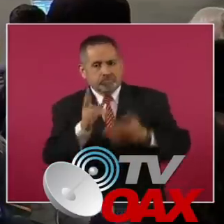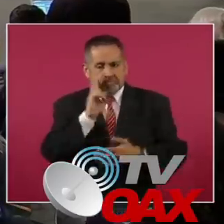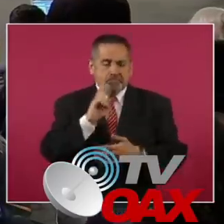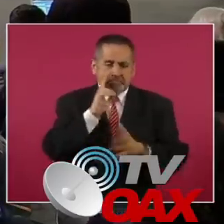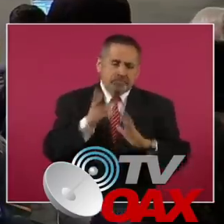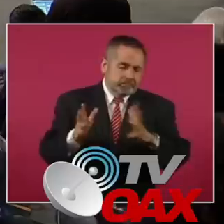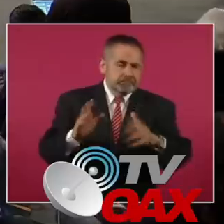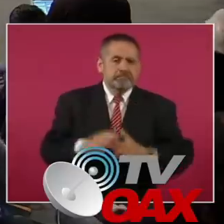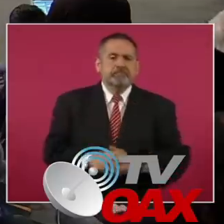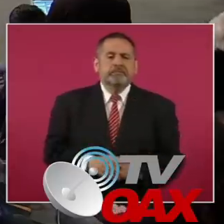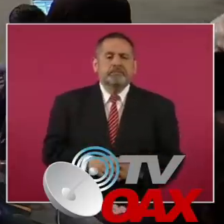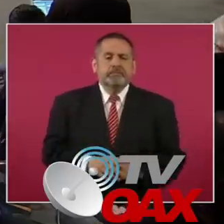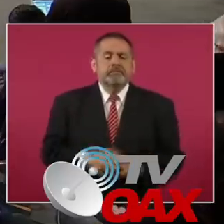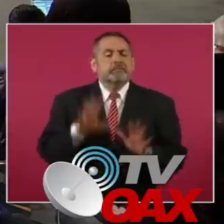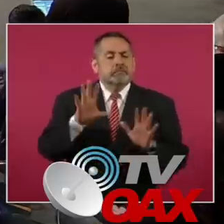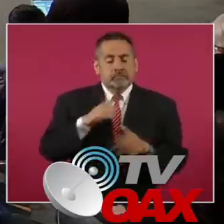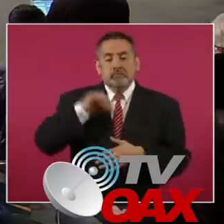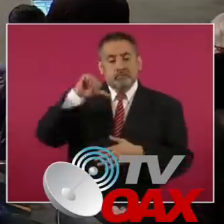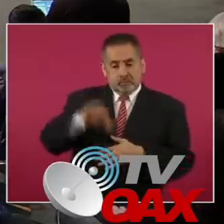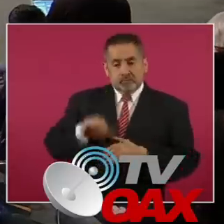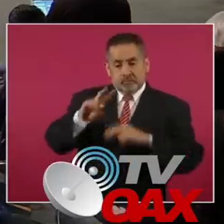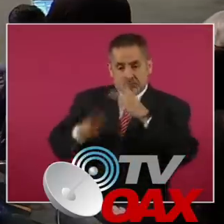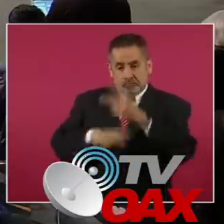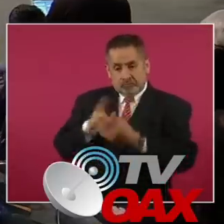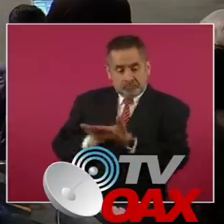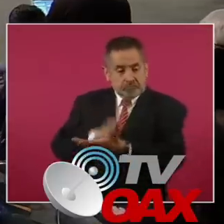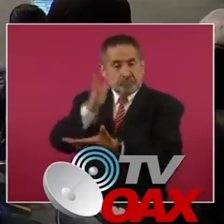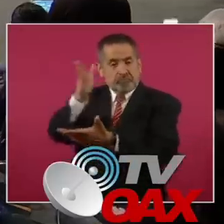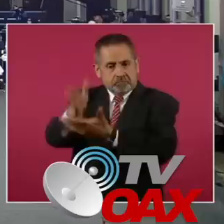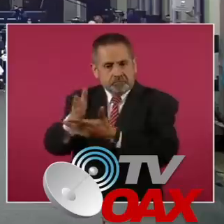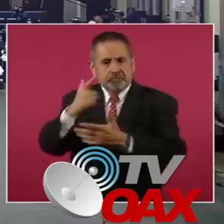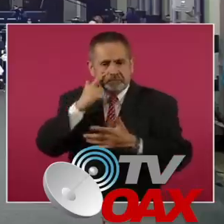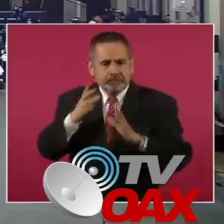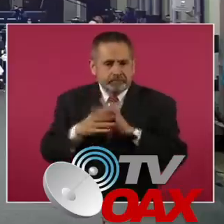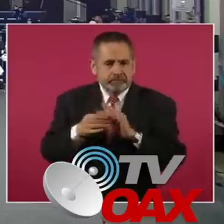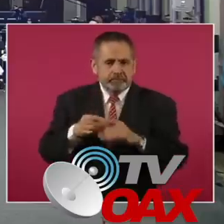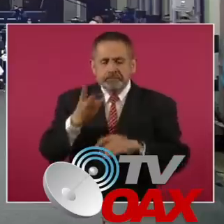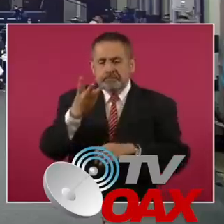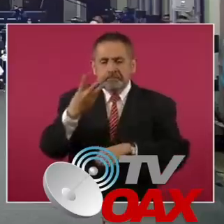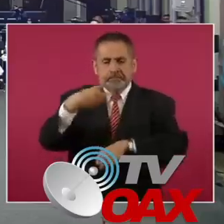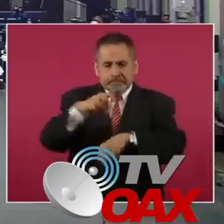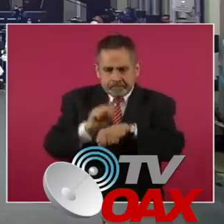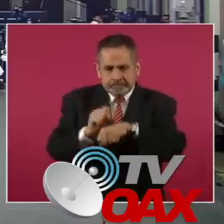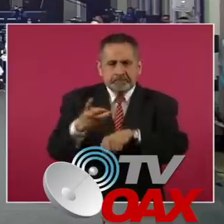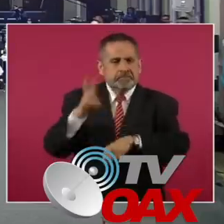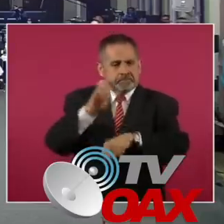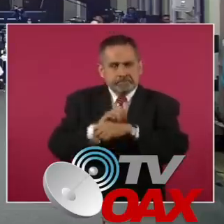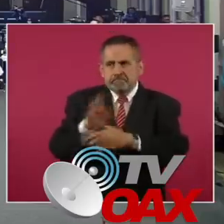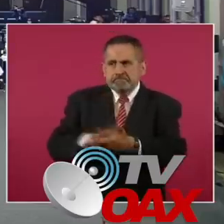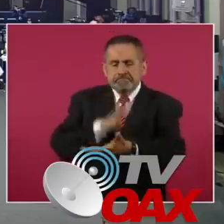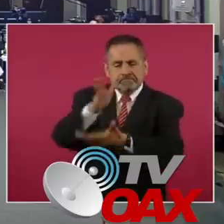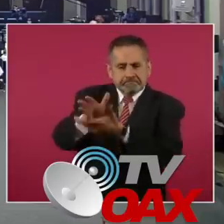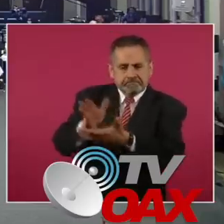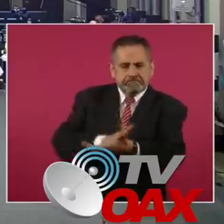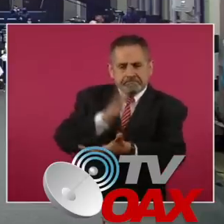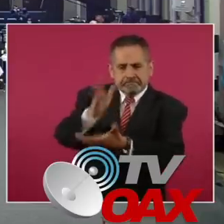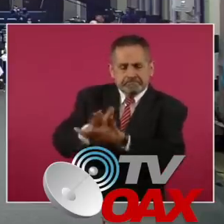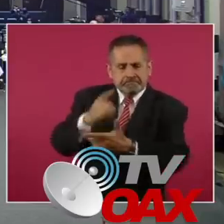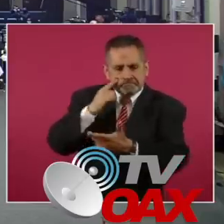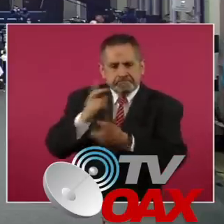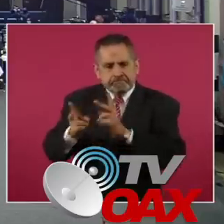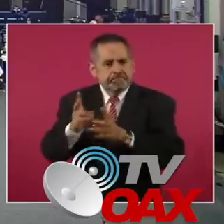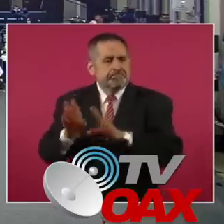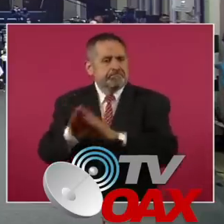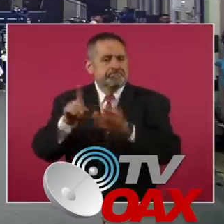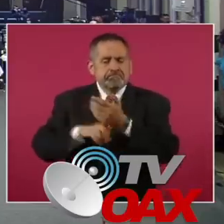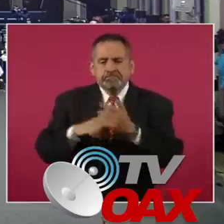Pero digo, hoy voy para allá. Por eso voy cada 3 semanas. Bien. A